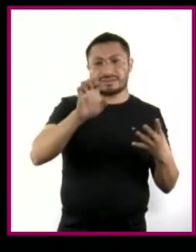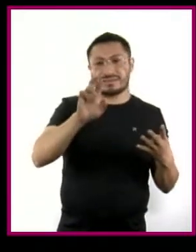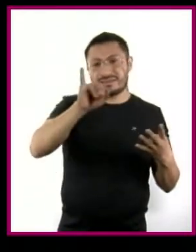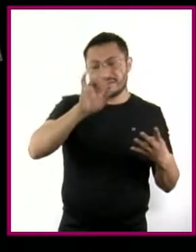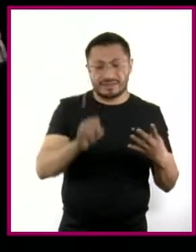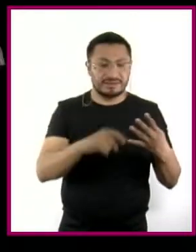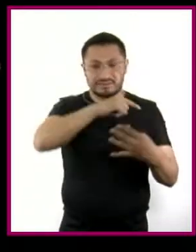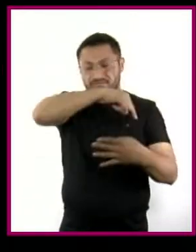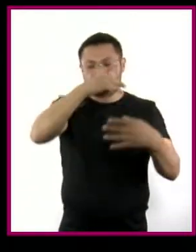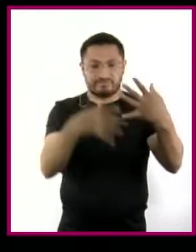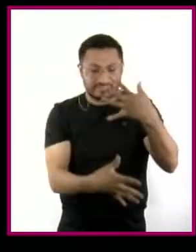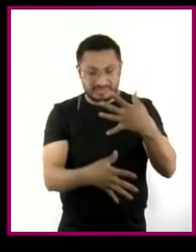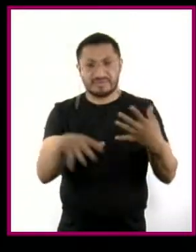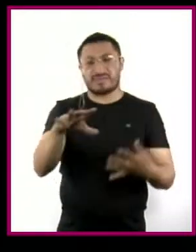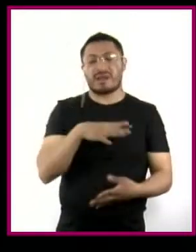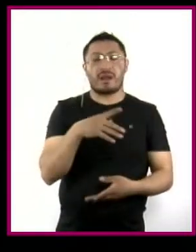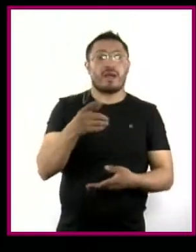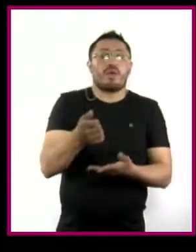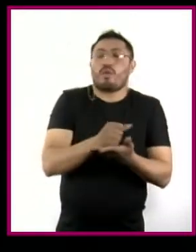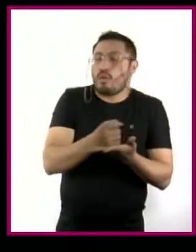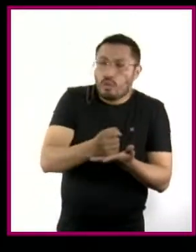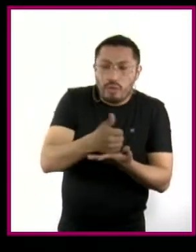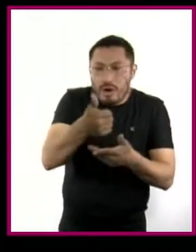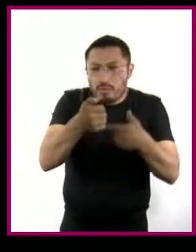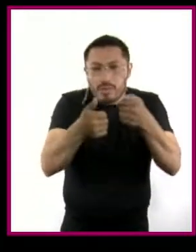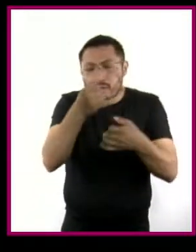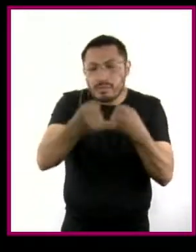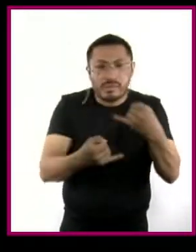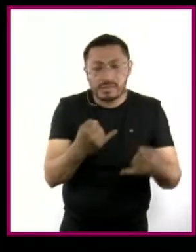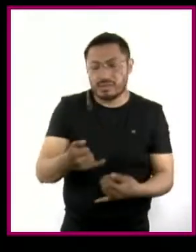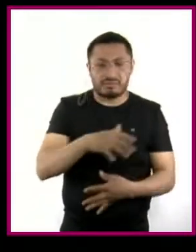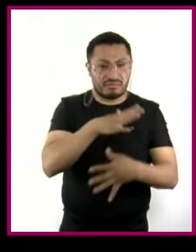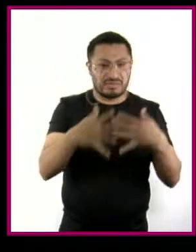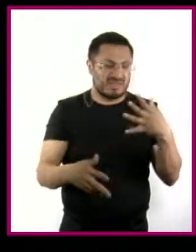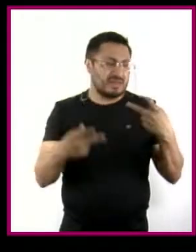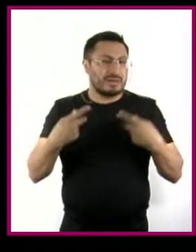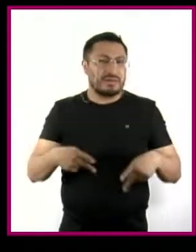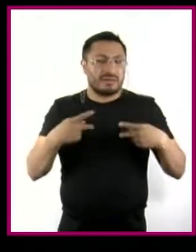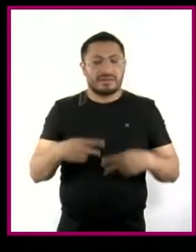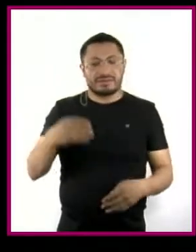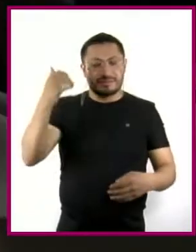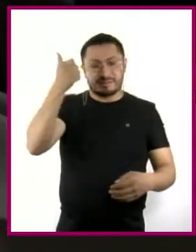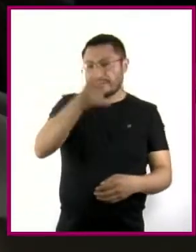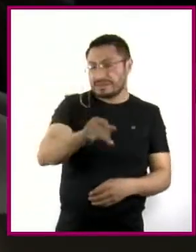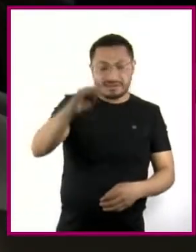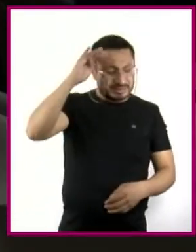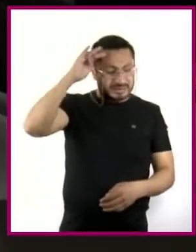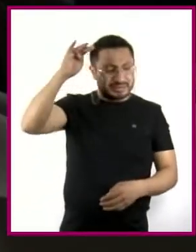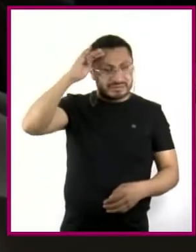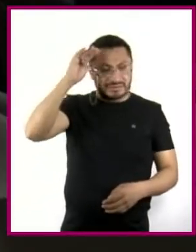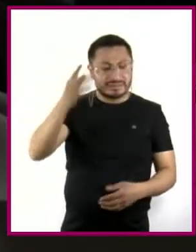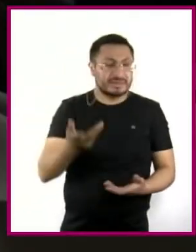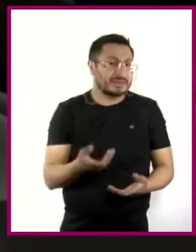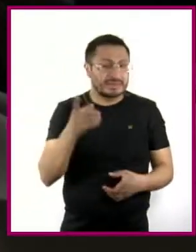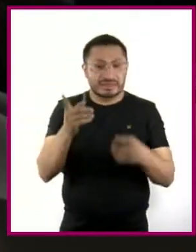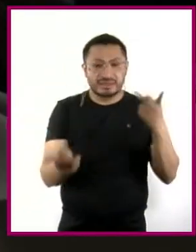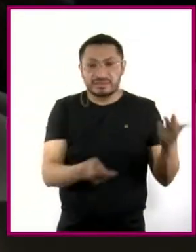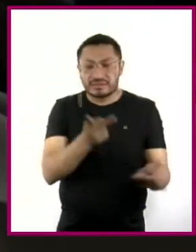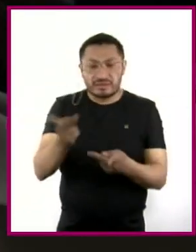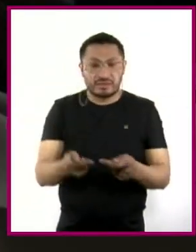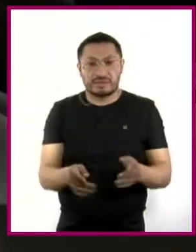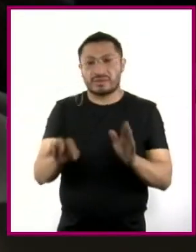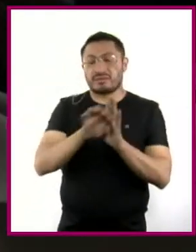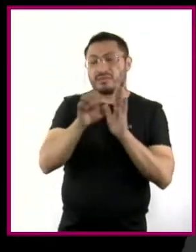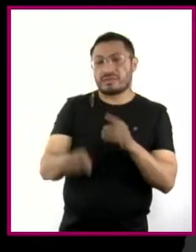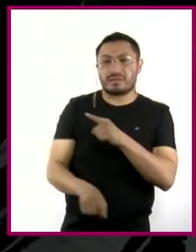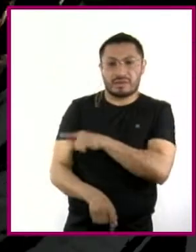autores exploran estas ideas y se hacen algunas de las preguntas que te he presentado antes. Tal es el caso de las hermanas